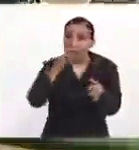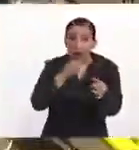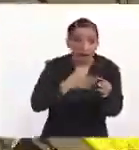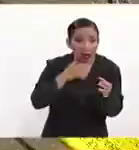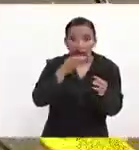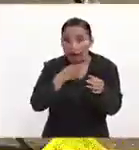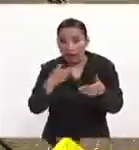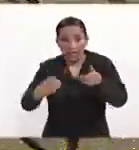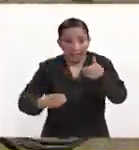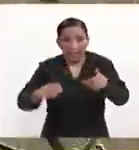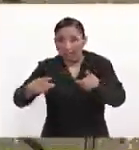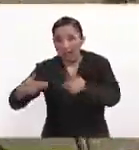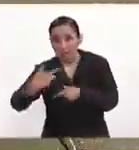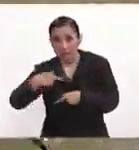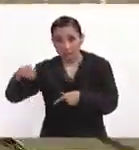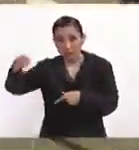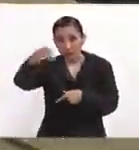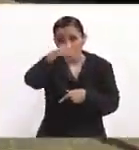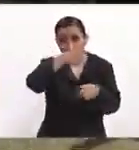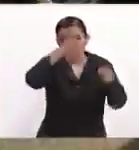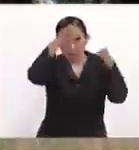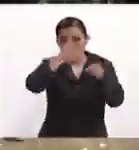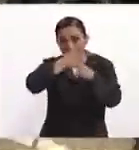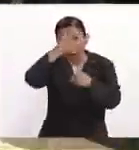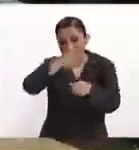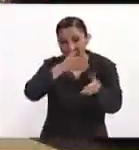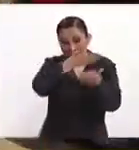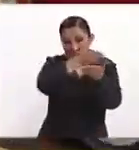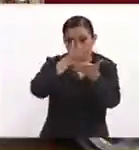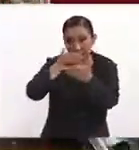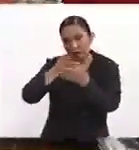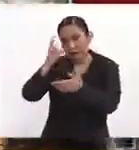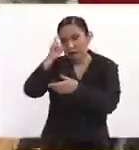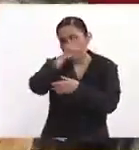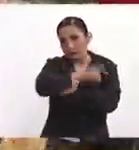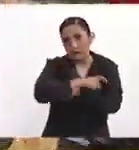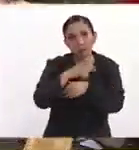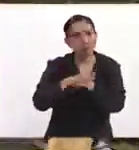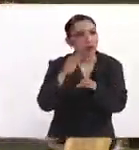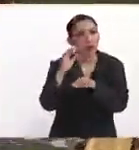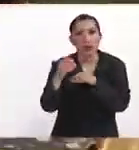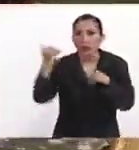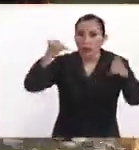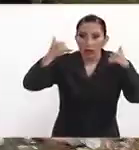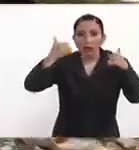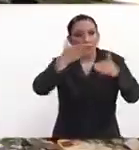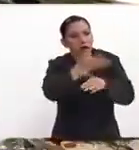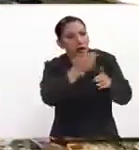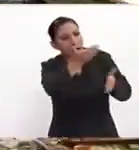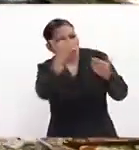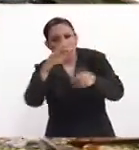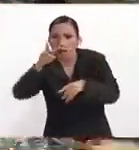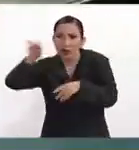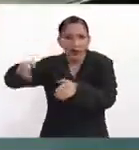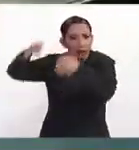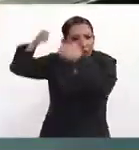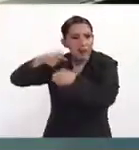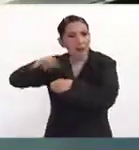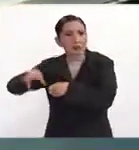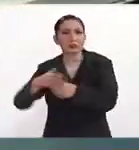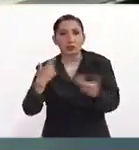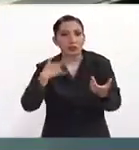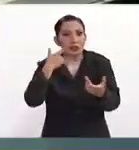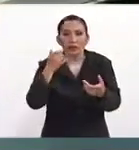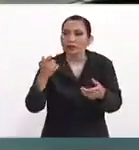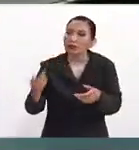estas peticiones de edificios graves. Y esa es la complicación, porque todo el mundo nos llama y nos pide que verifiquemos su edificio. Nosotros